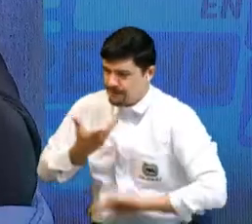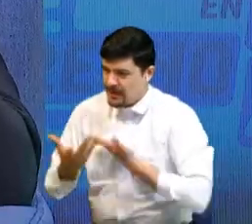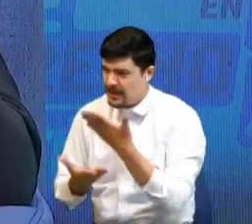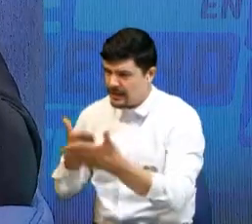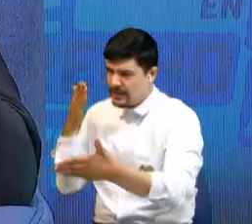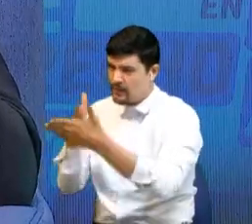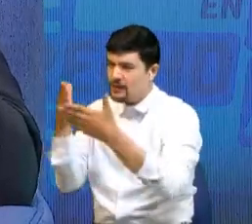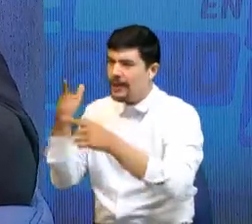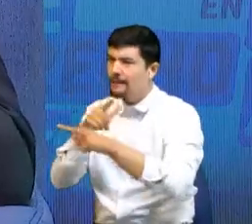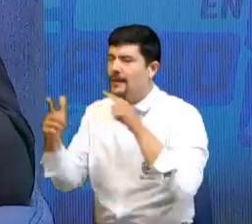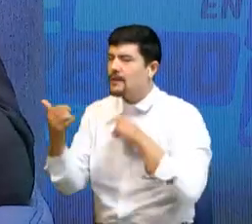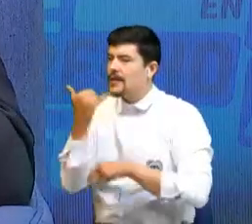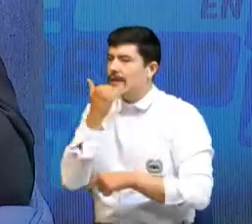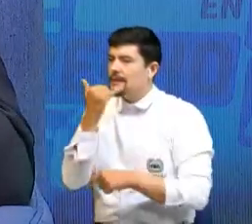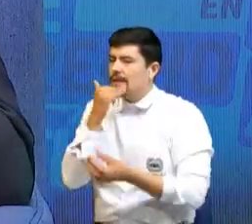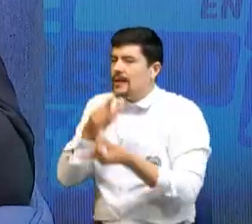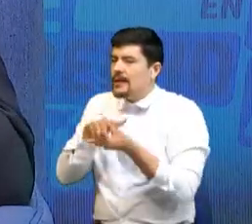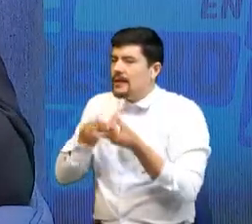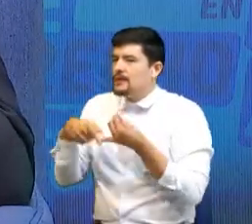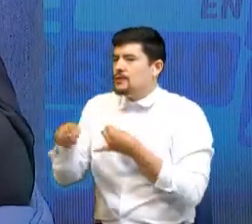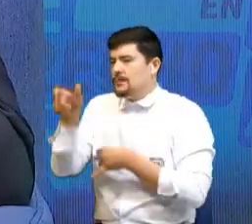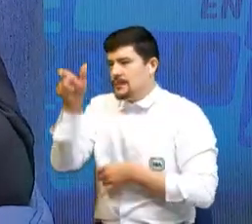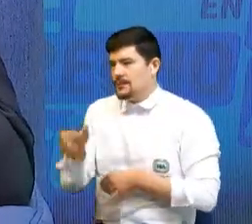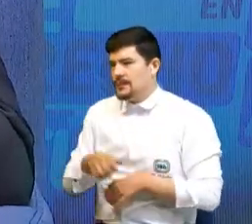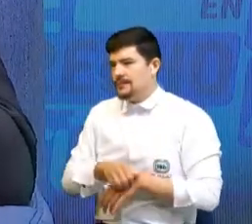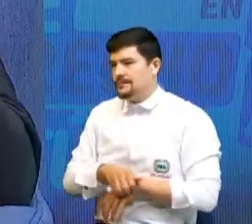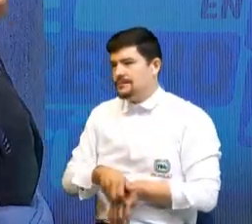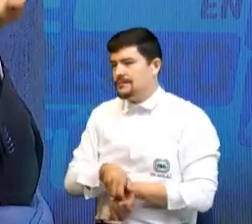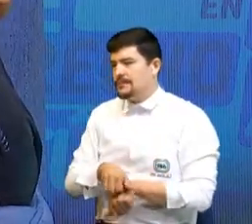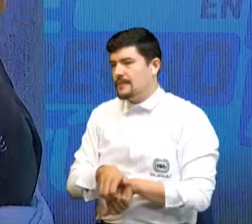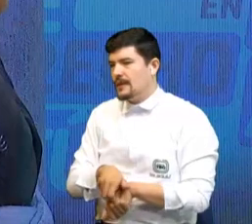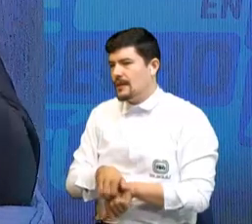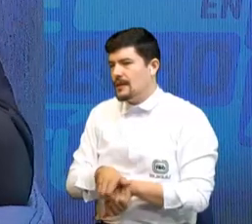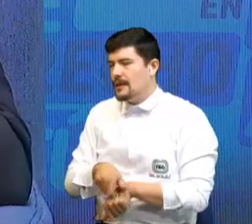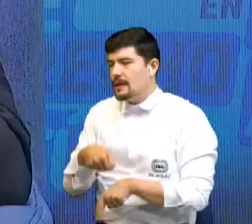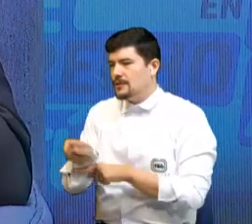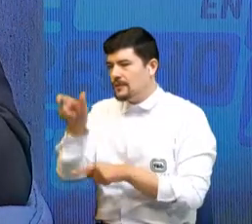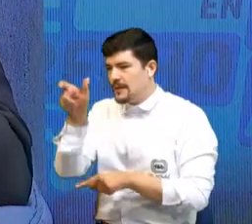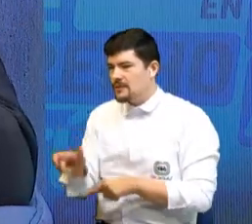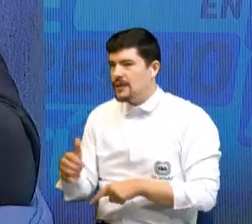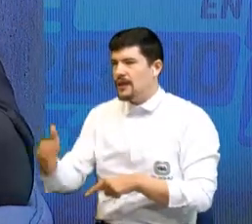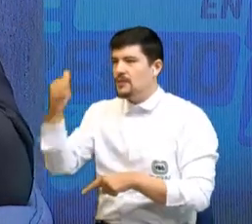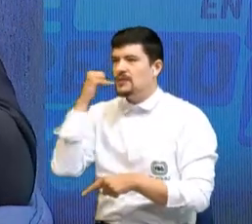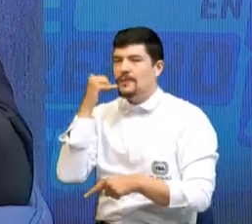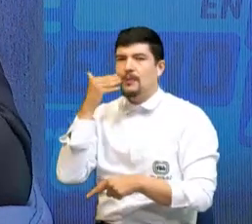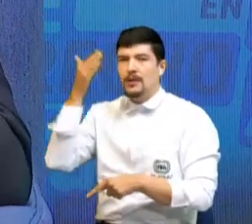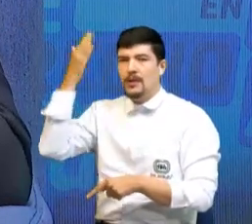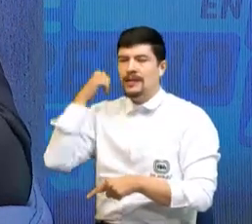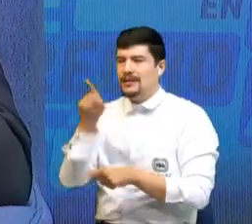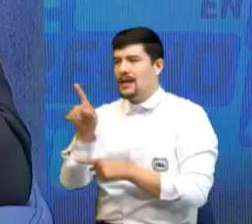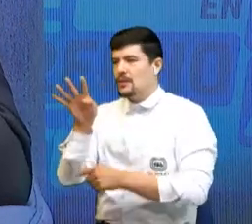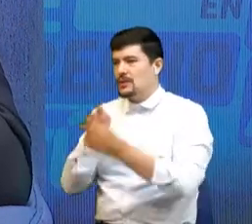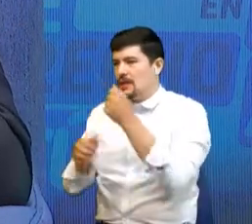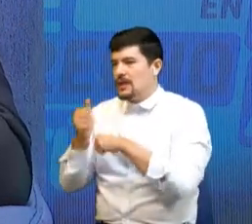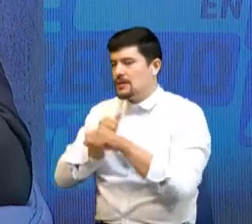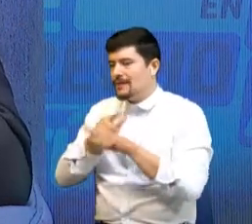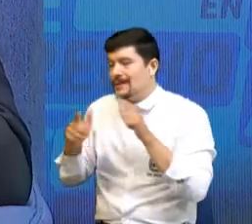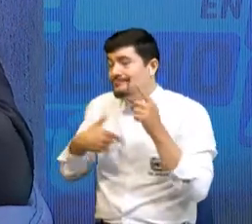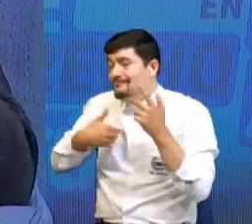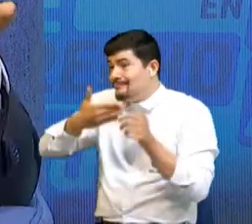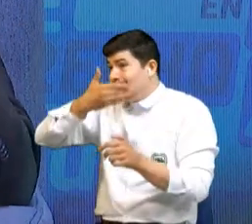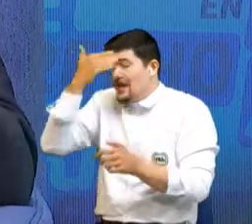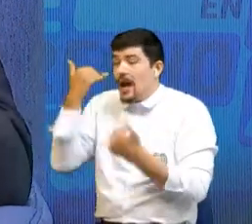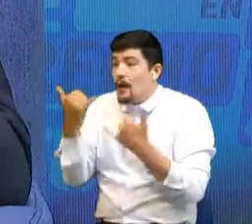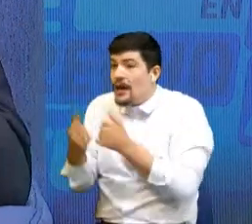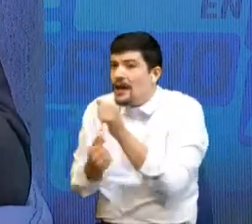¿Qué hacer en el caso de esta televidente que nos llama y pues fue cuando tenía 14 años? Olvidé preguntarle qué edad tiene en este momento,